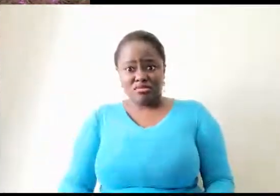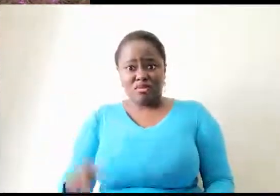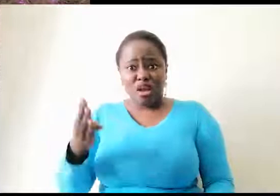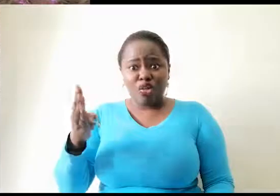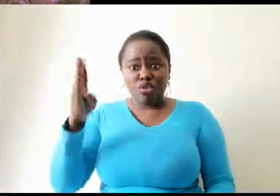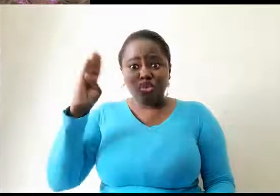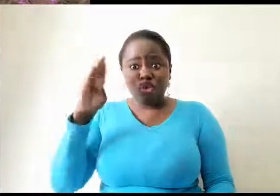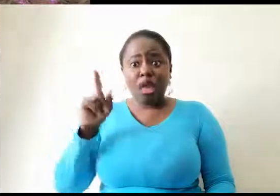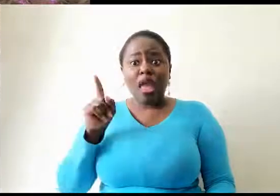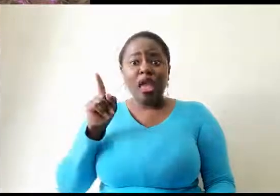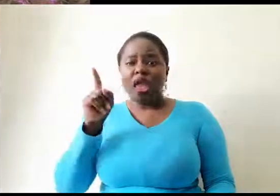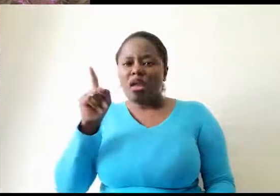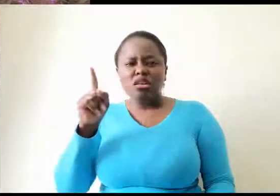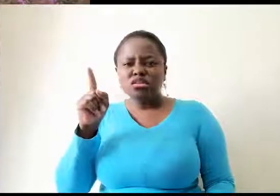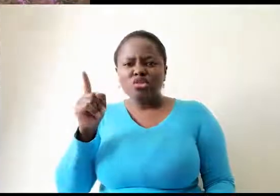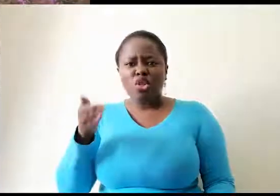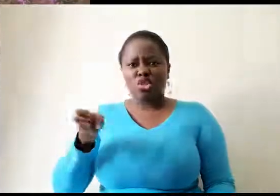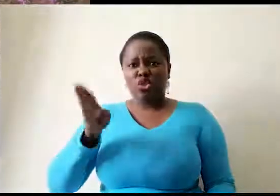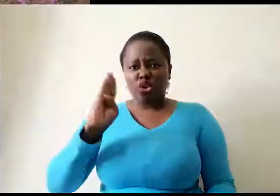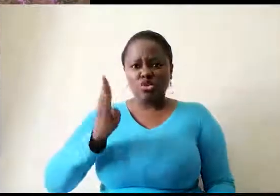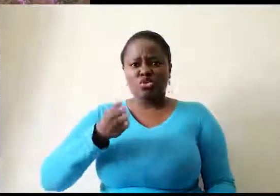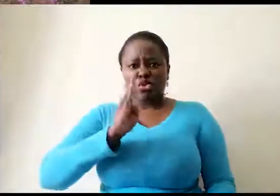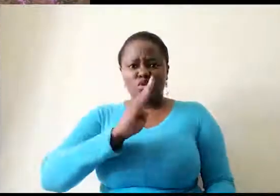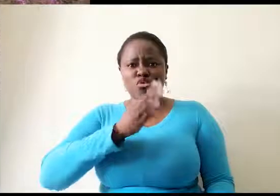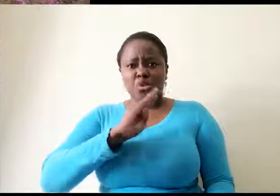porque los dioses están